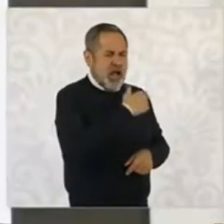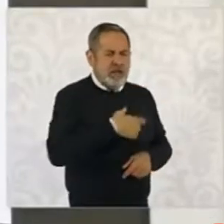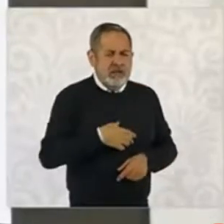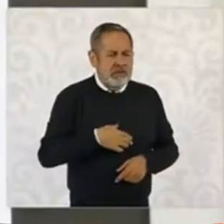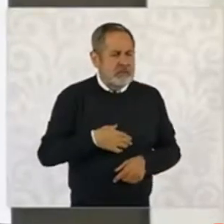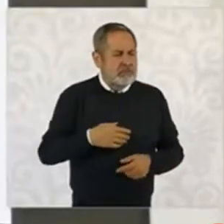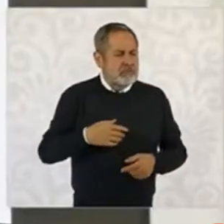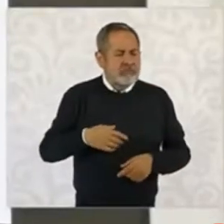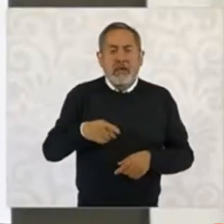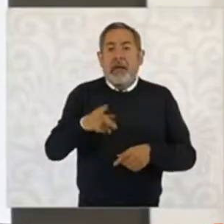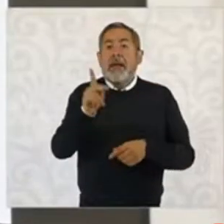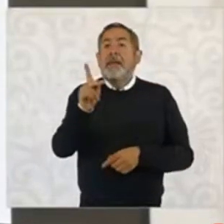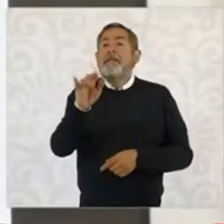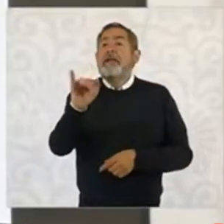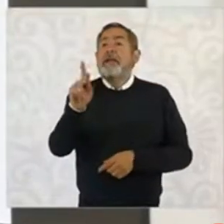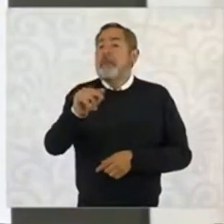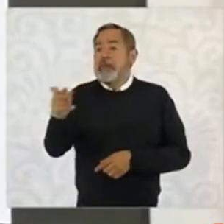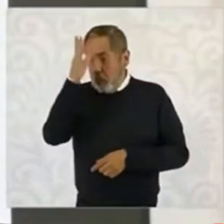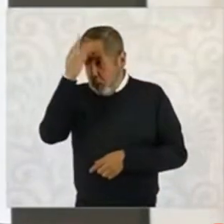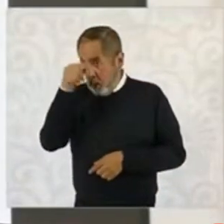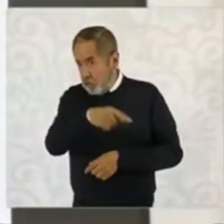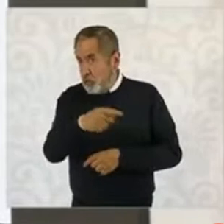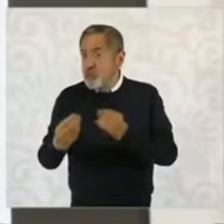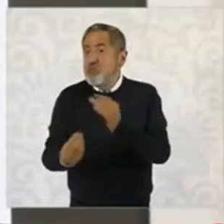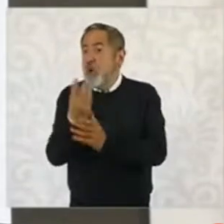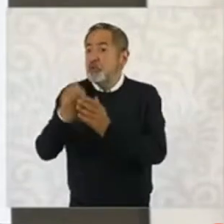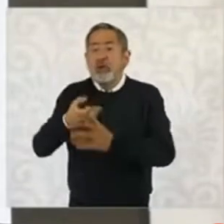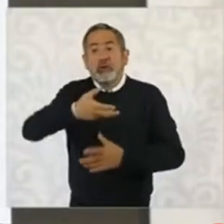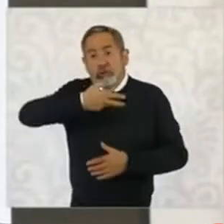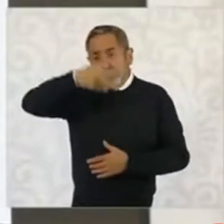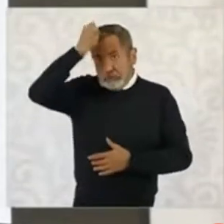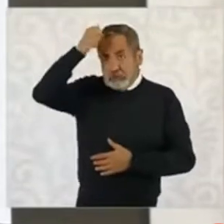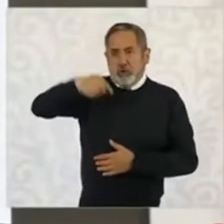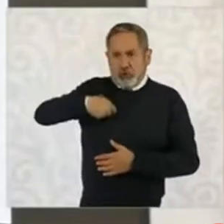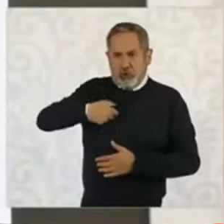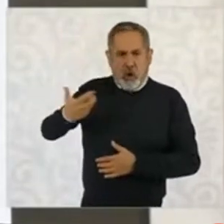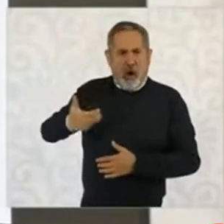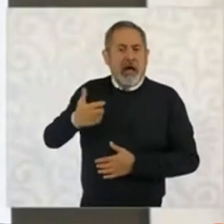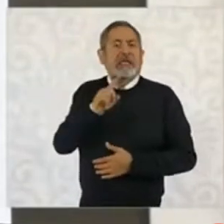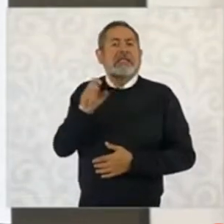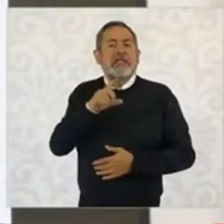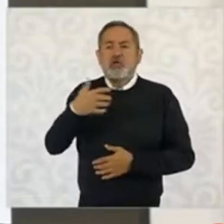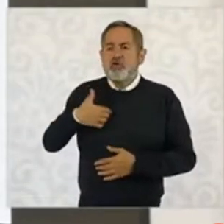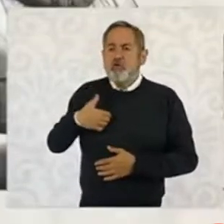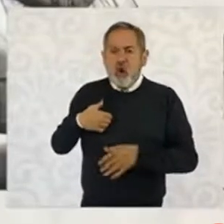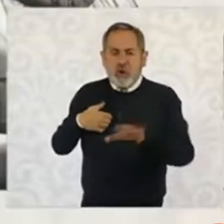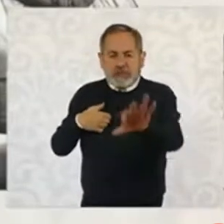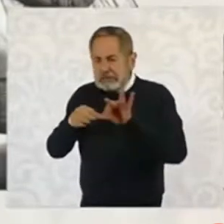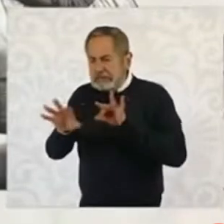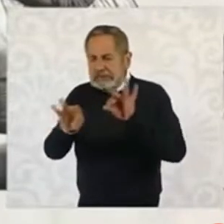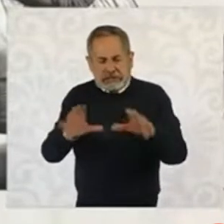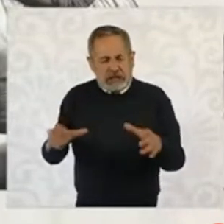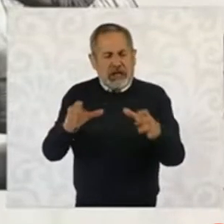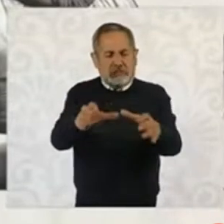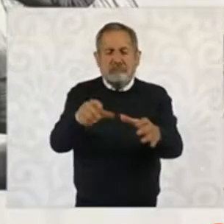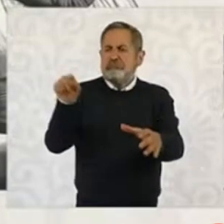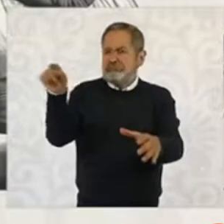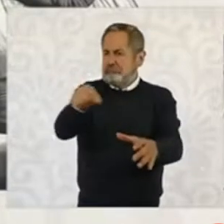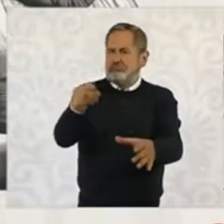Votan el PRI y el PAN juntos. A todos los quita, cambia la Constitución y elige